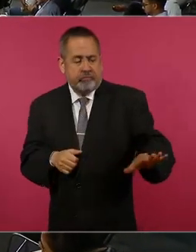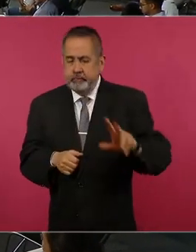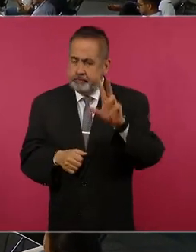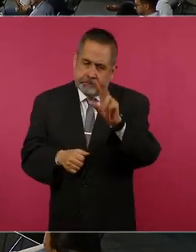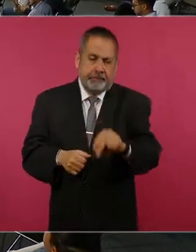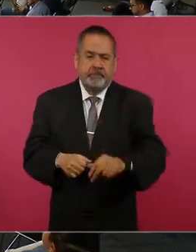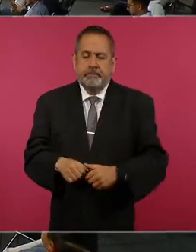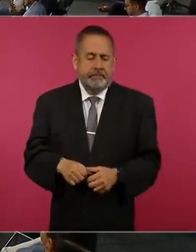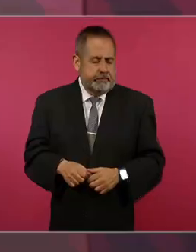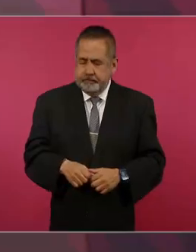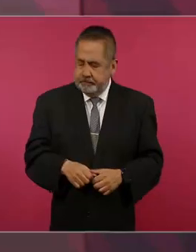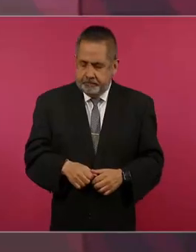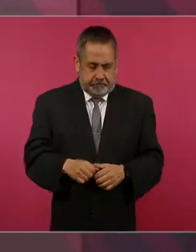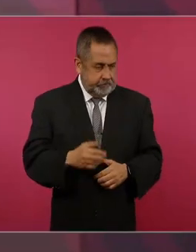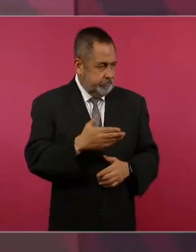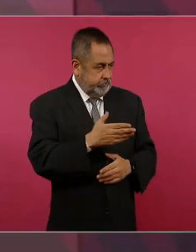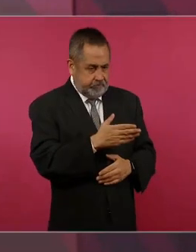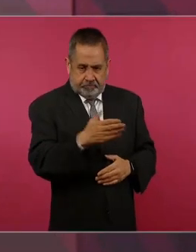No,